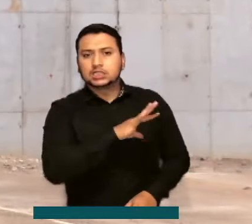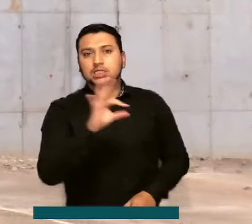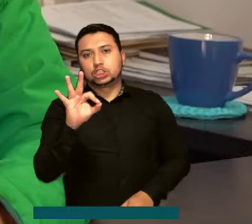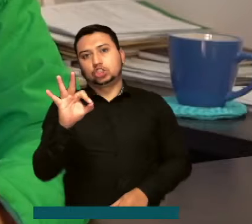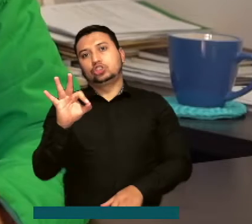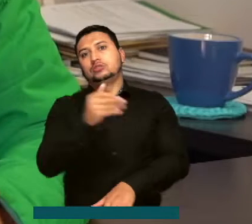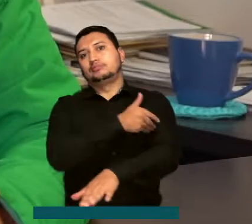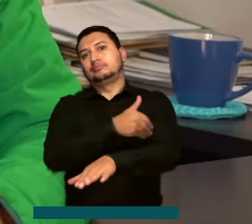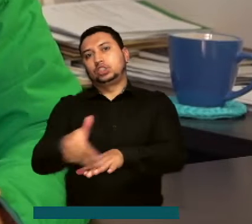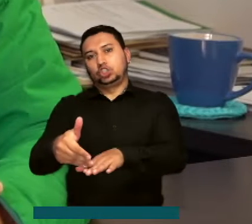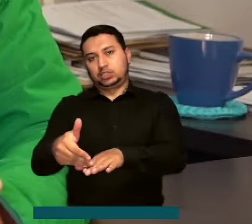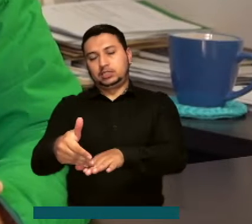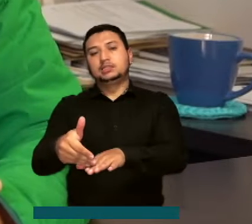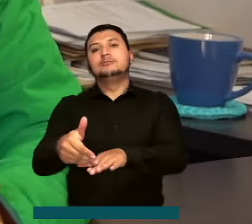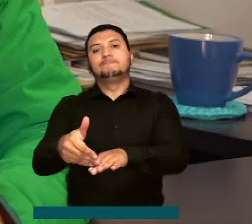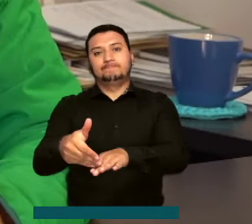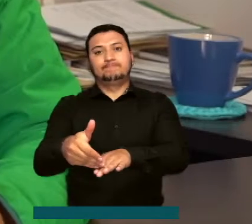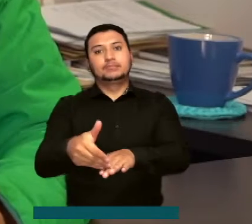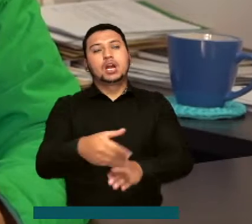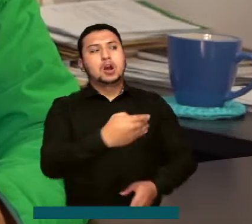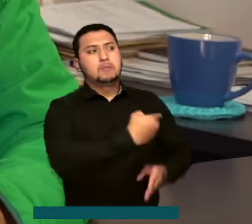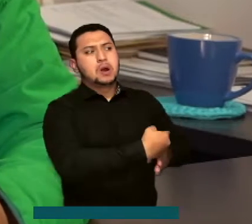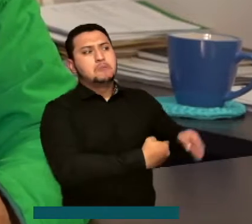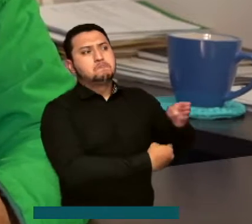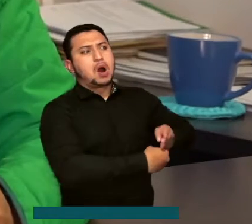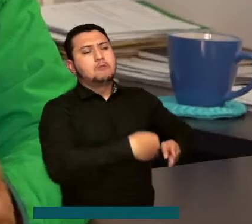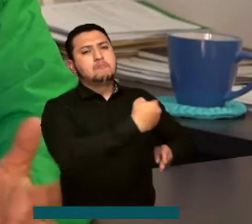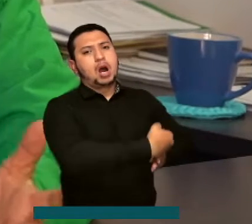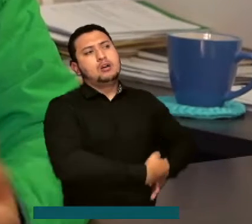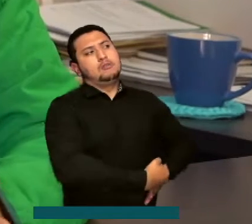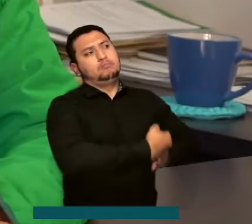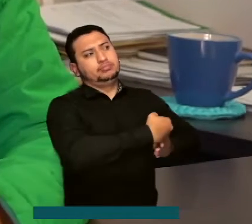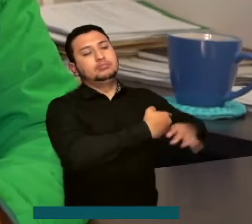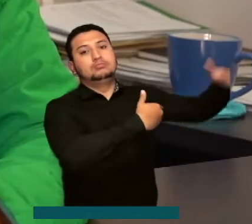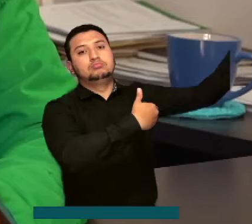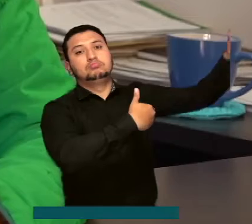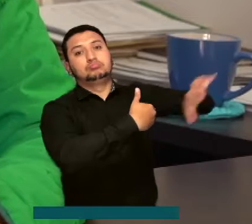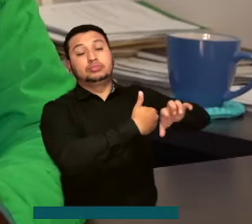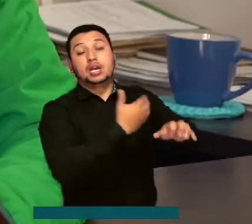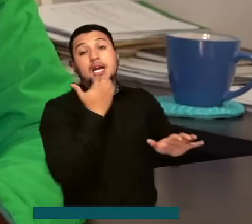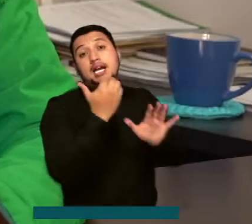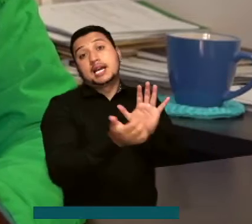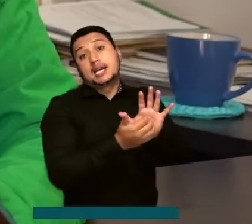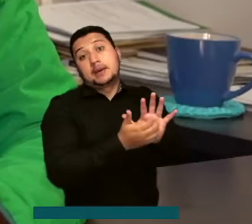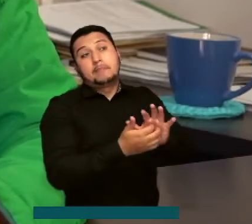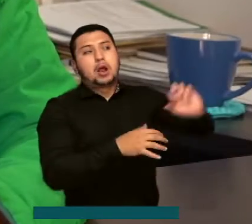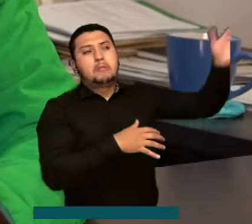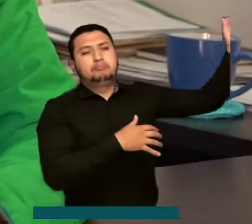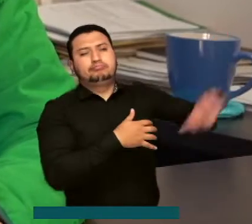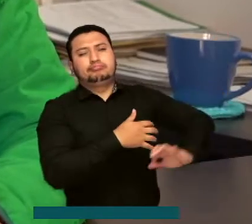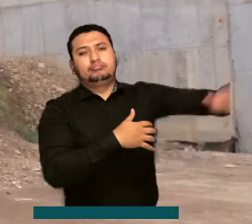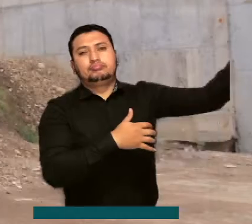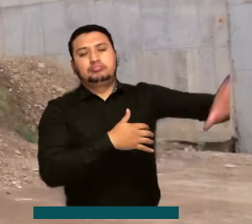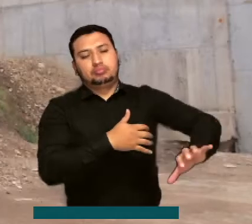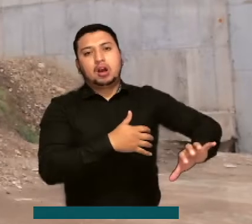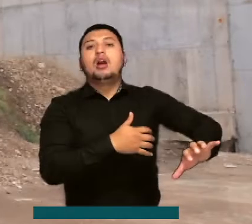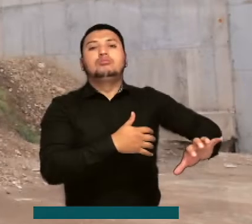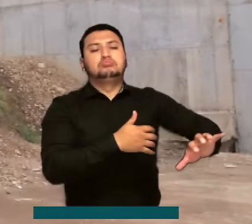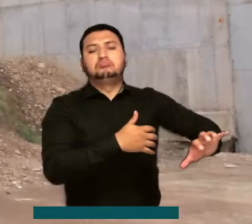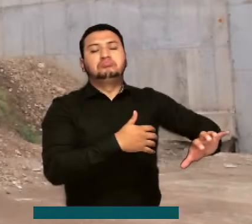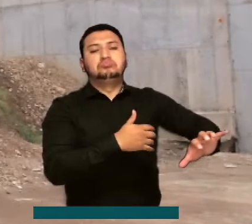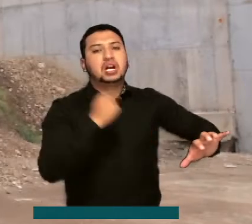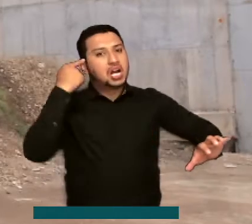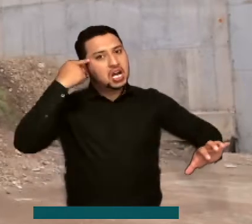millones de pesos y que minimiza, más o menos, se estima en un 90% el riesgo. El